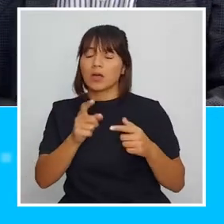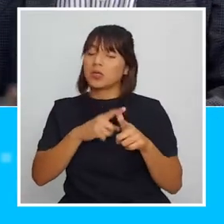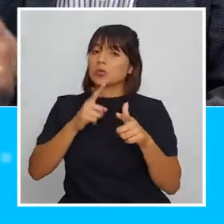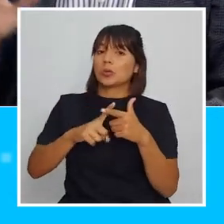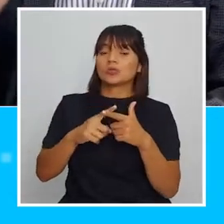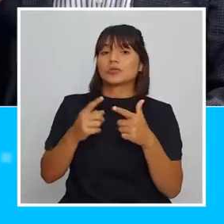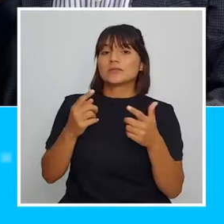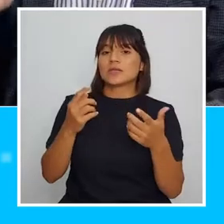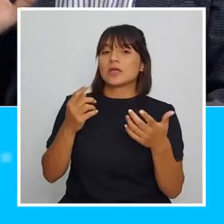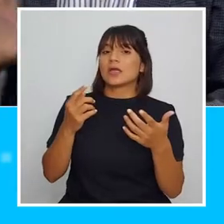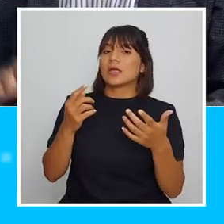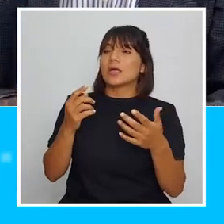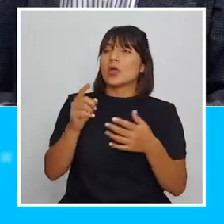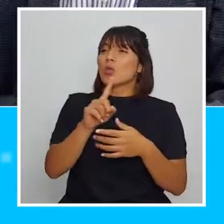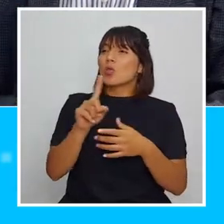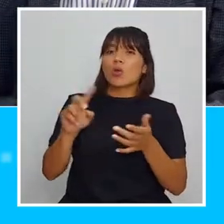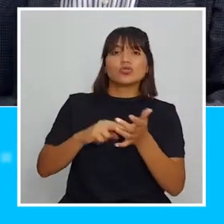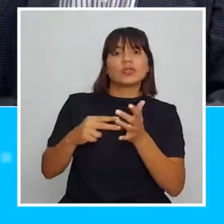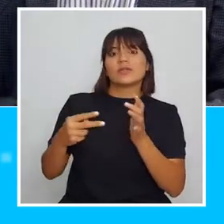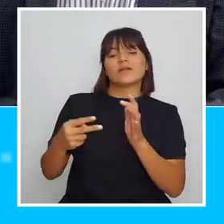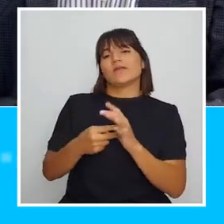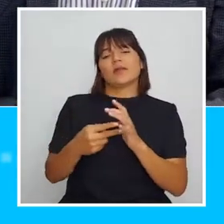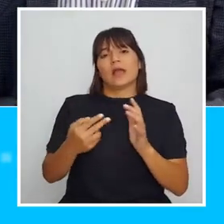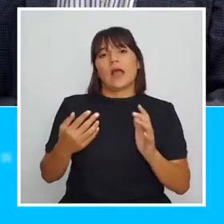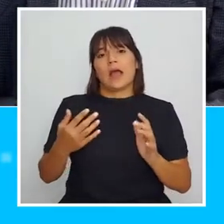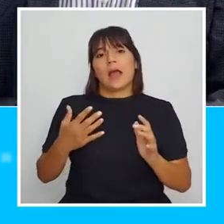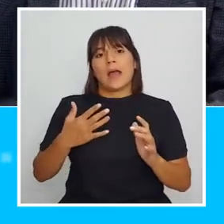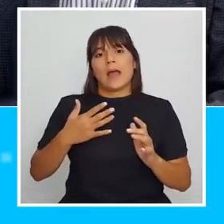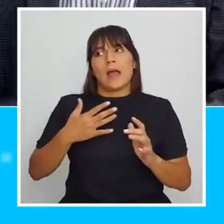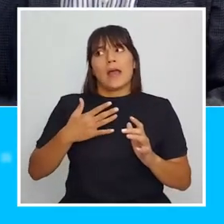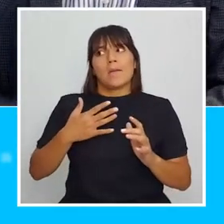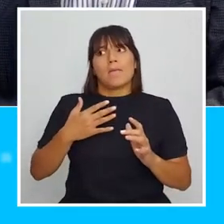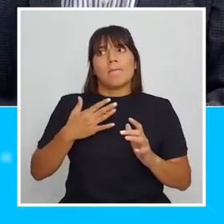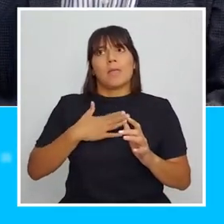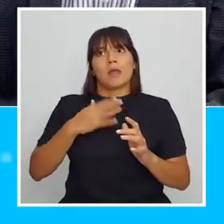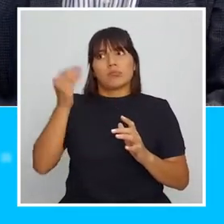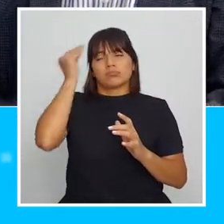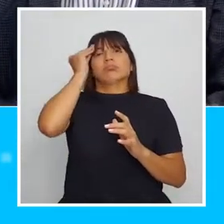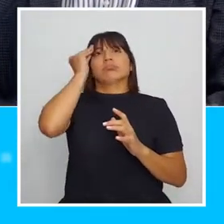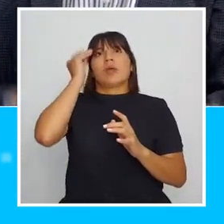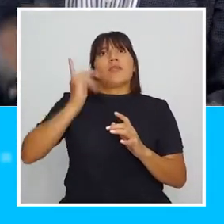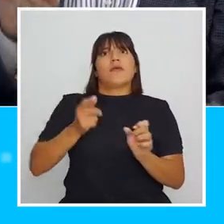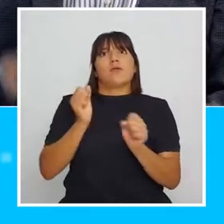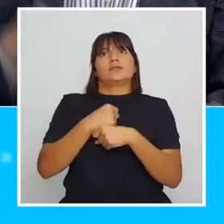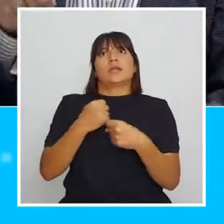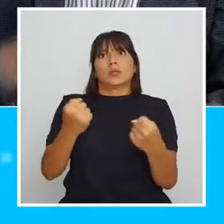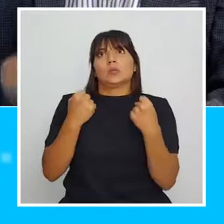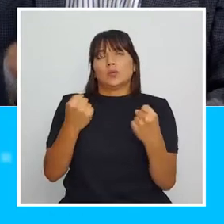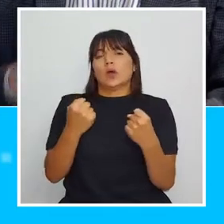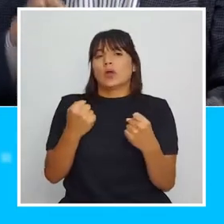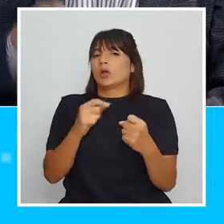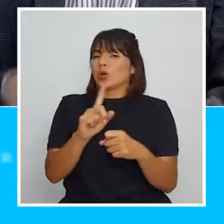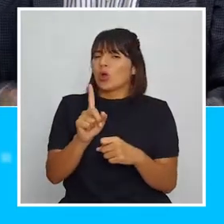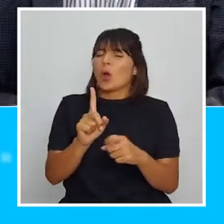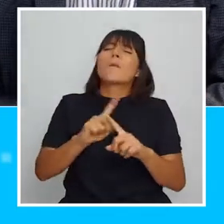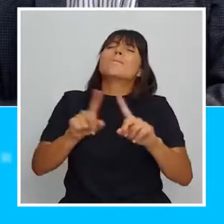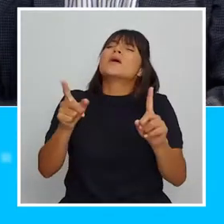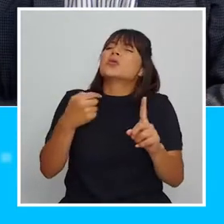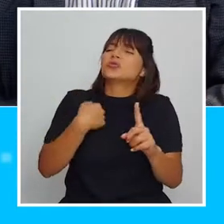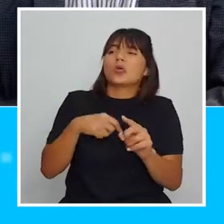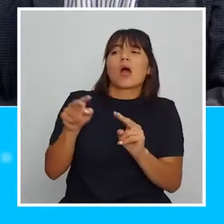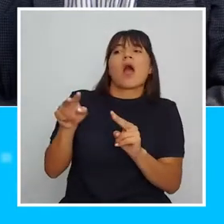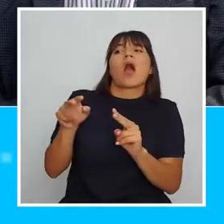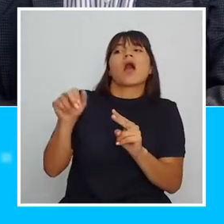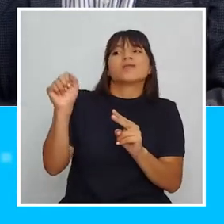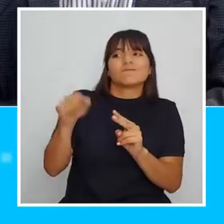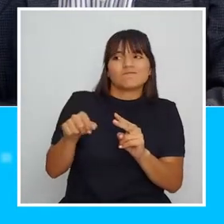mejor no es que me trastorne hacer ejercicio, pero ya me di cuenta que efectivamente sí es cierto, el riesgo de que me dé un infarto sí es